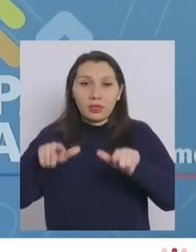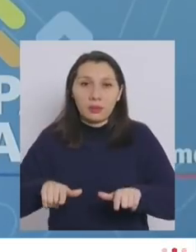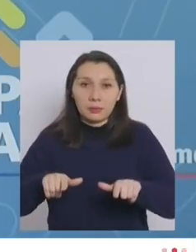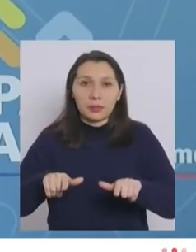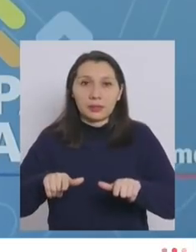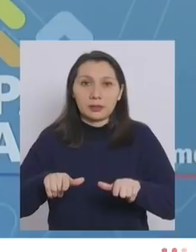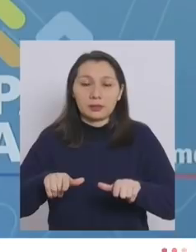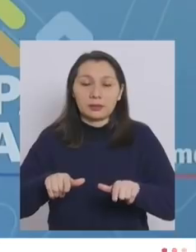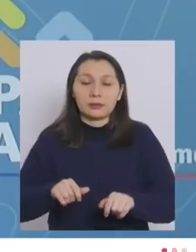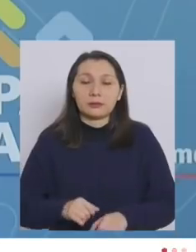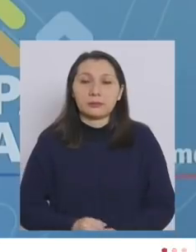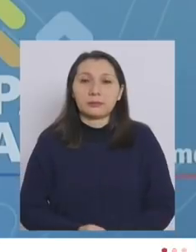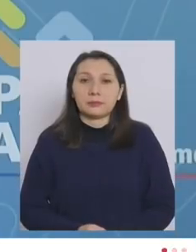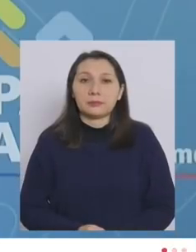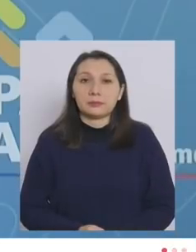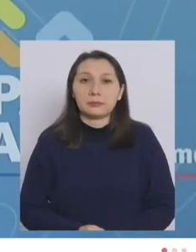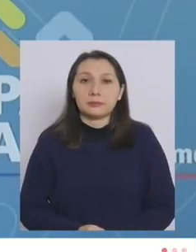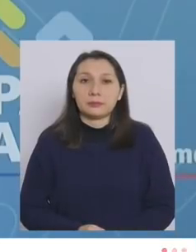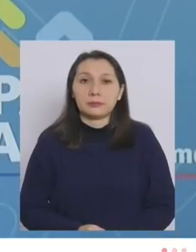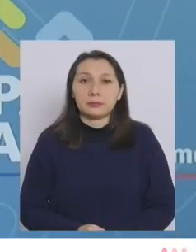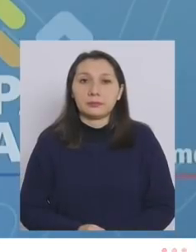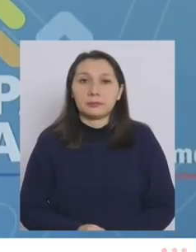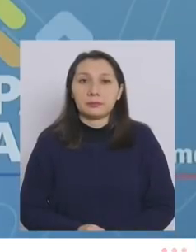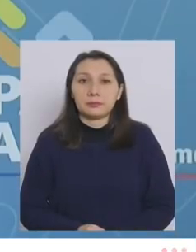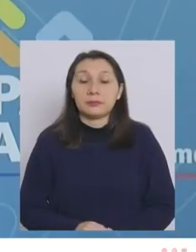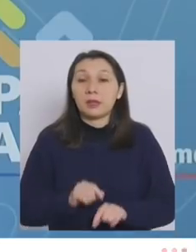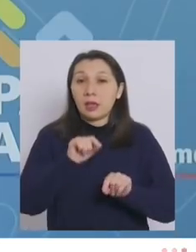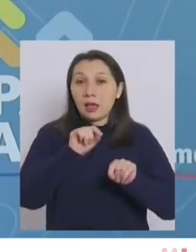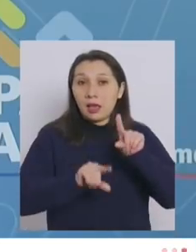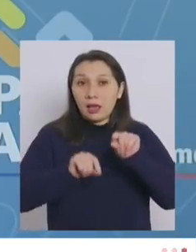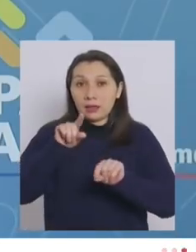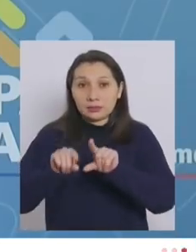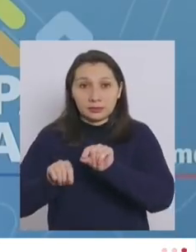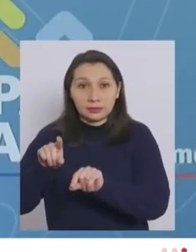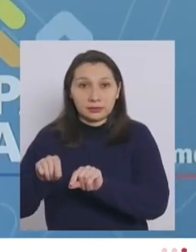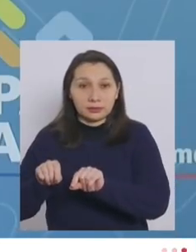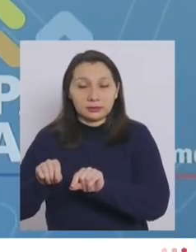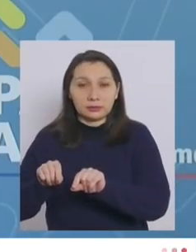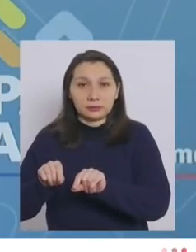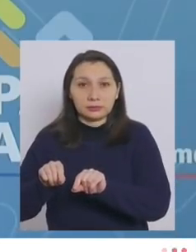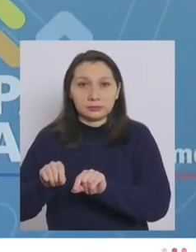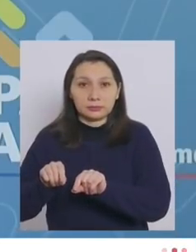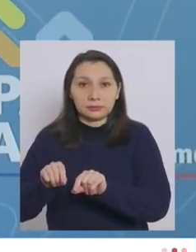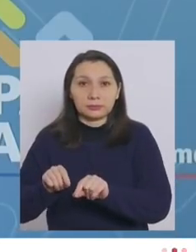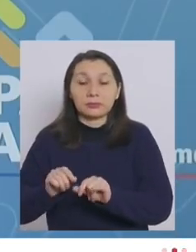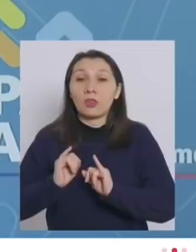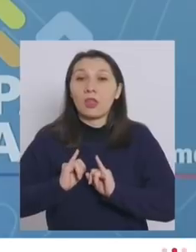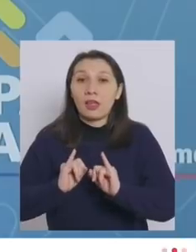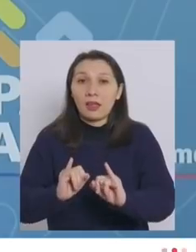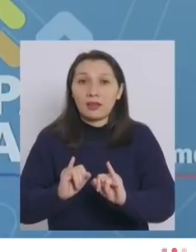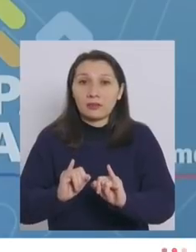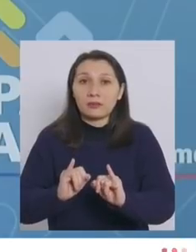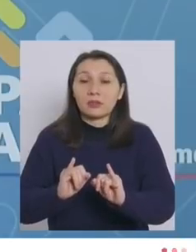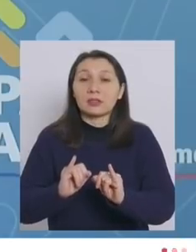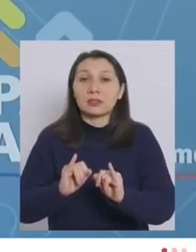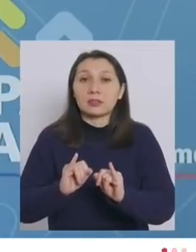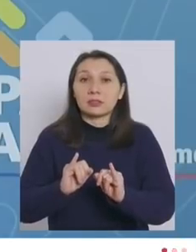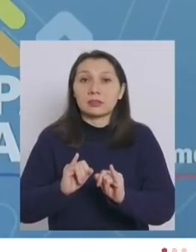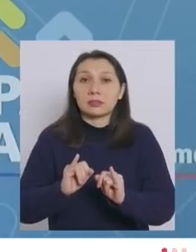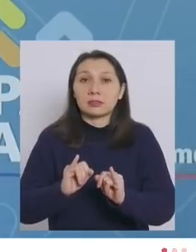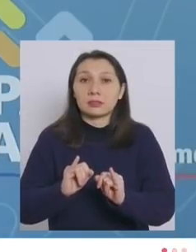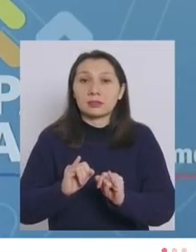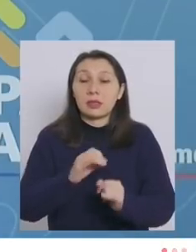Departamento de Estadísticas de información